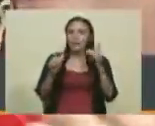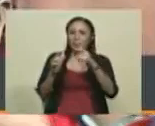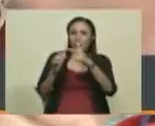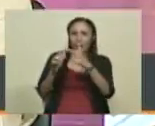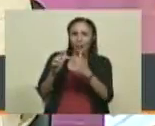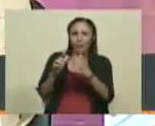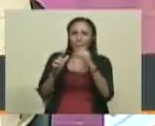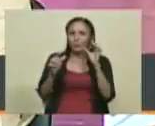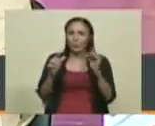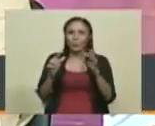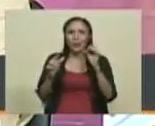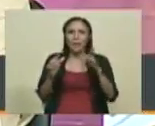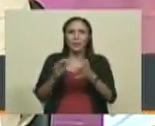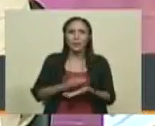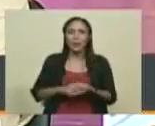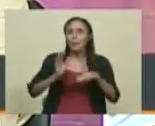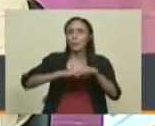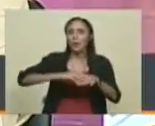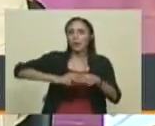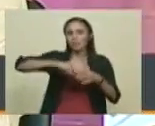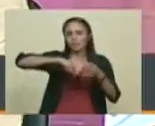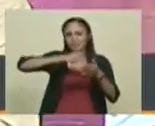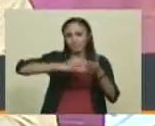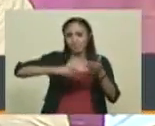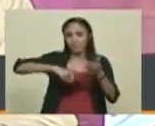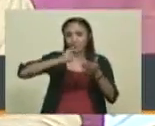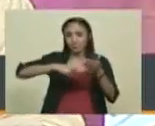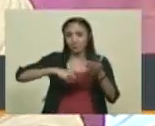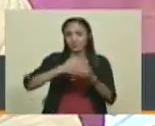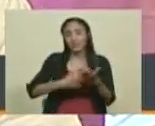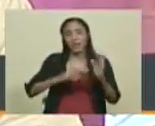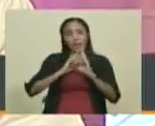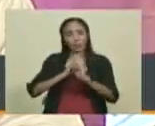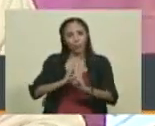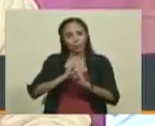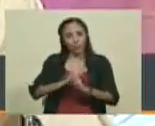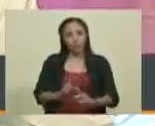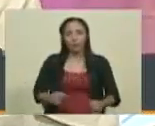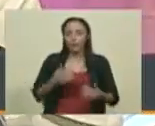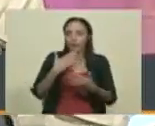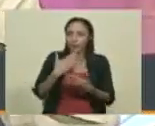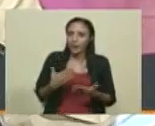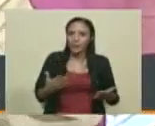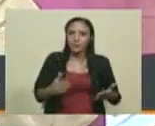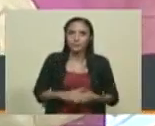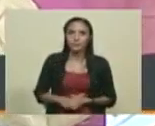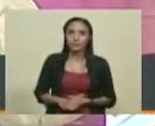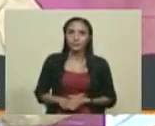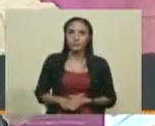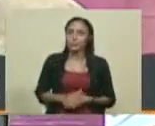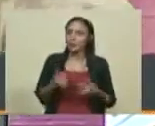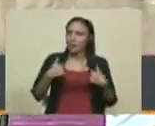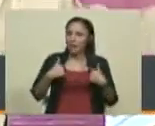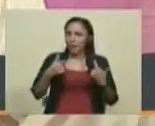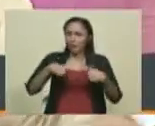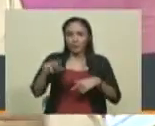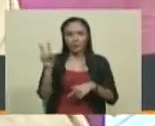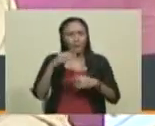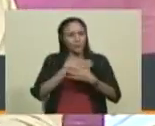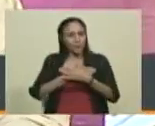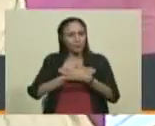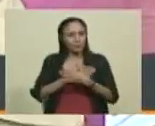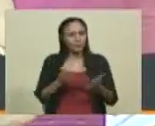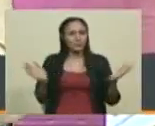firmar, respondiendo, agradecido, y además diciéndoles: Venezuela está abierta al